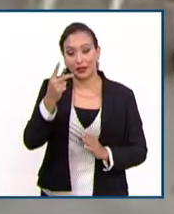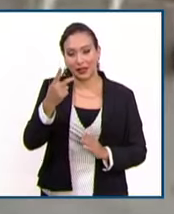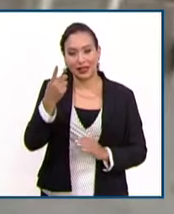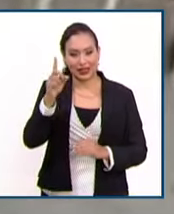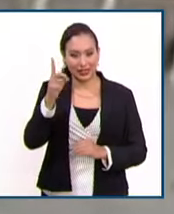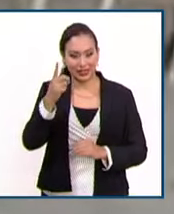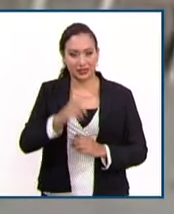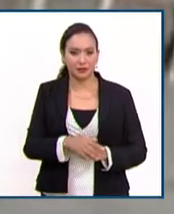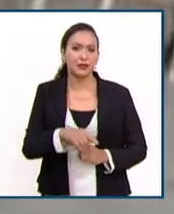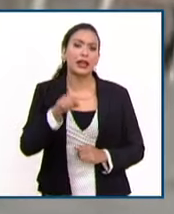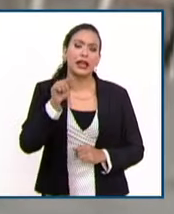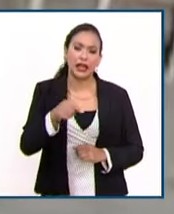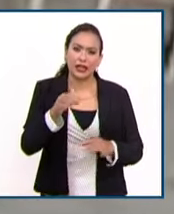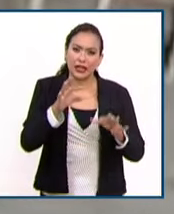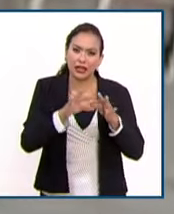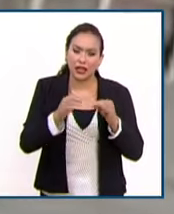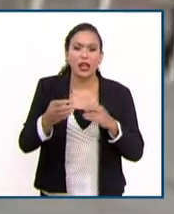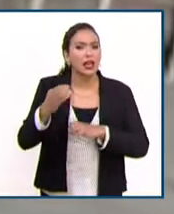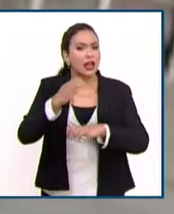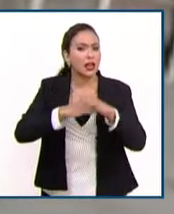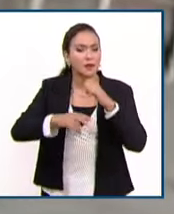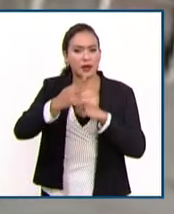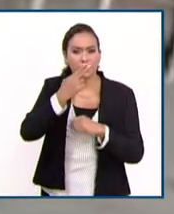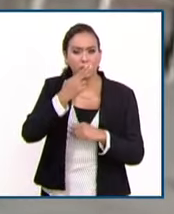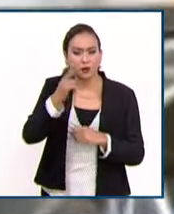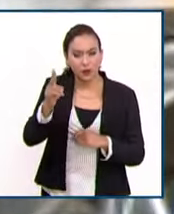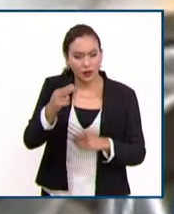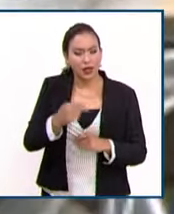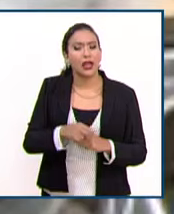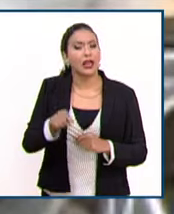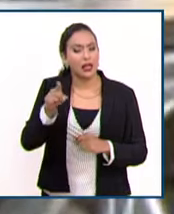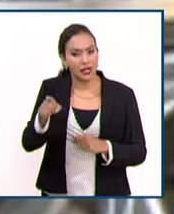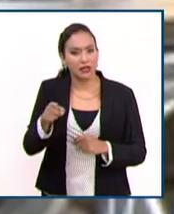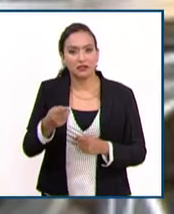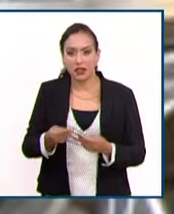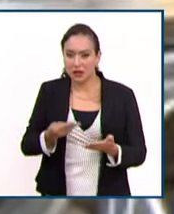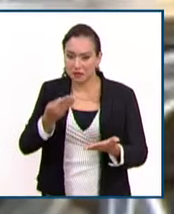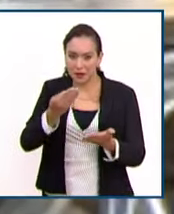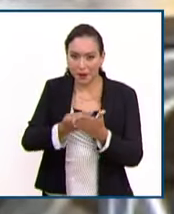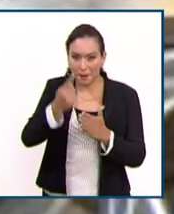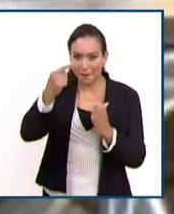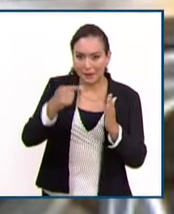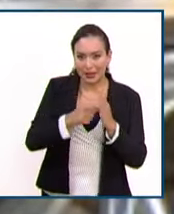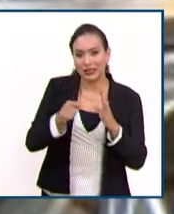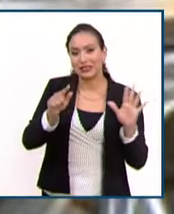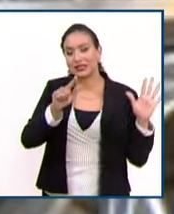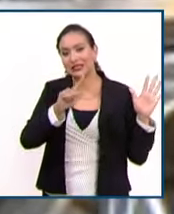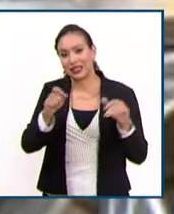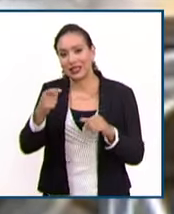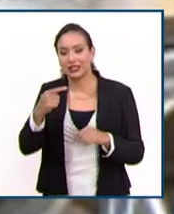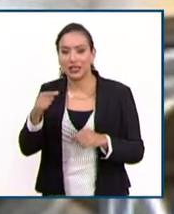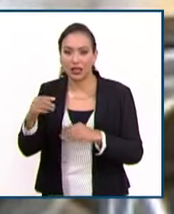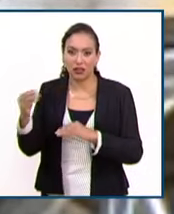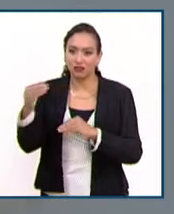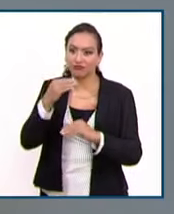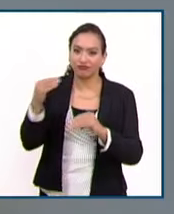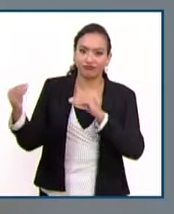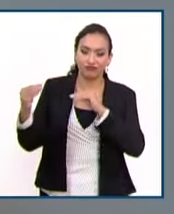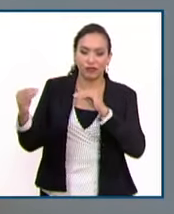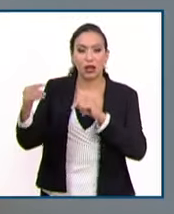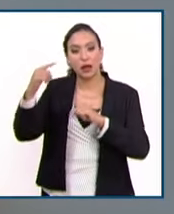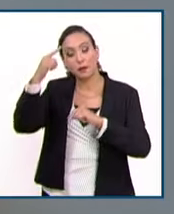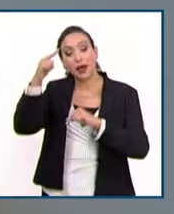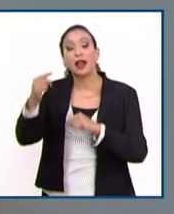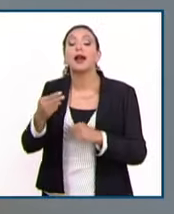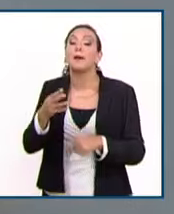cual, dijeron, la industria tabacalera ha presentado más de 1,700 amparos para incumplir con la disposición de